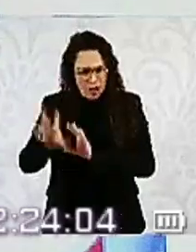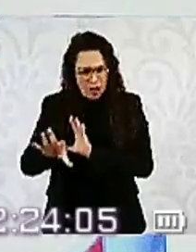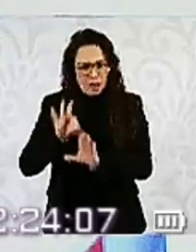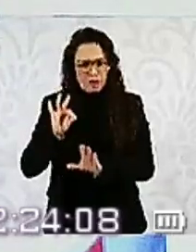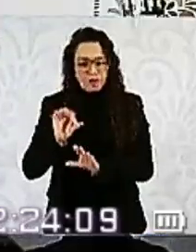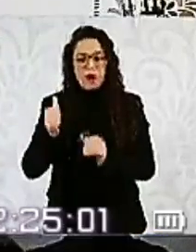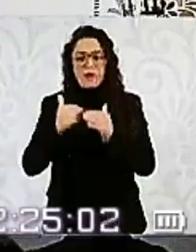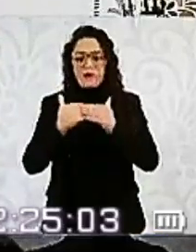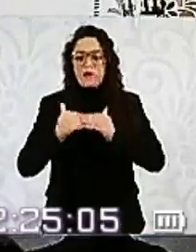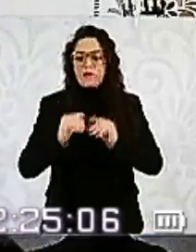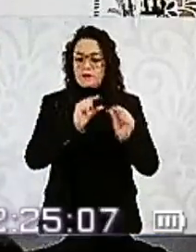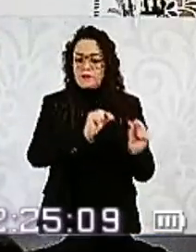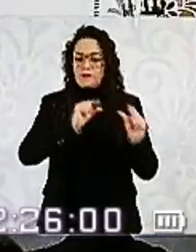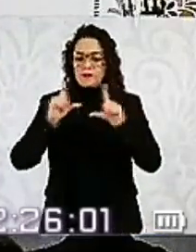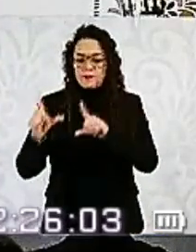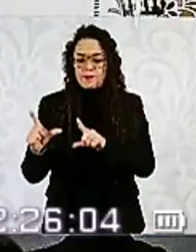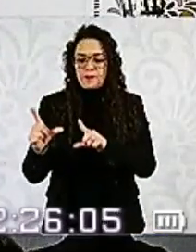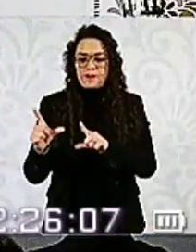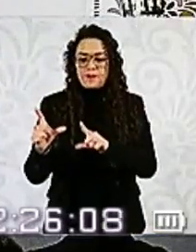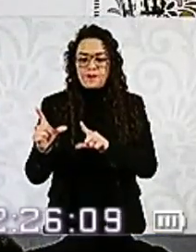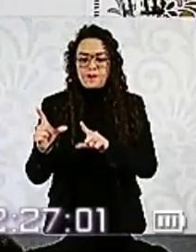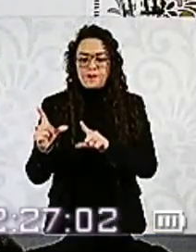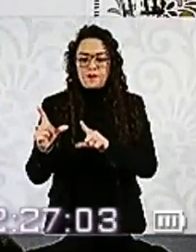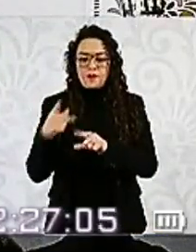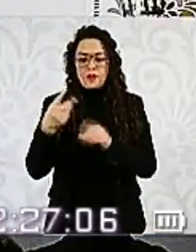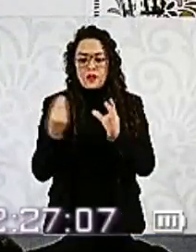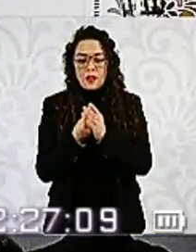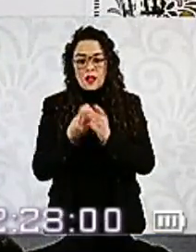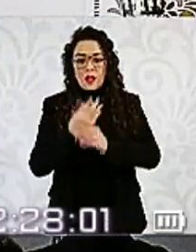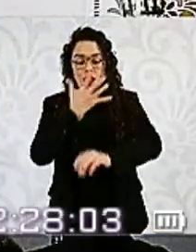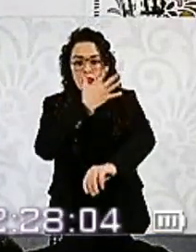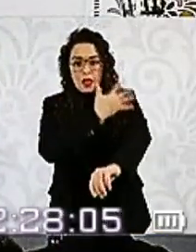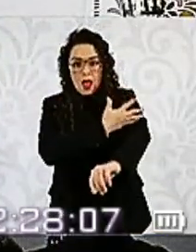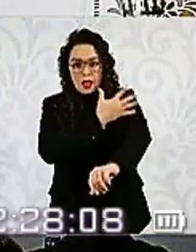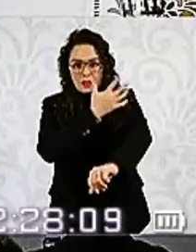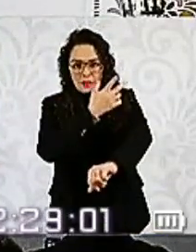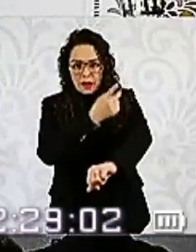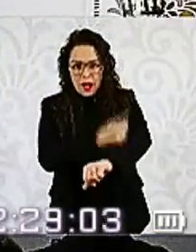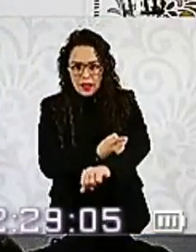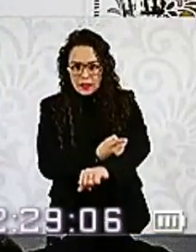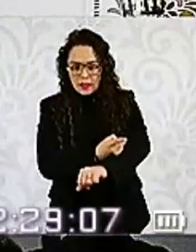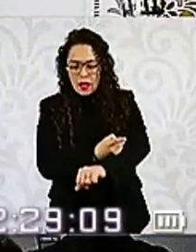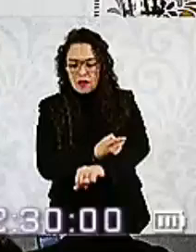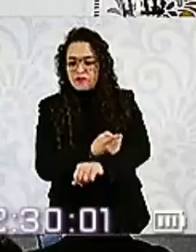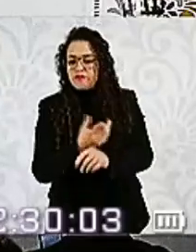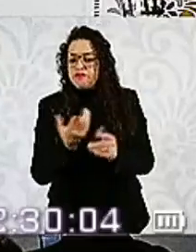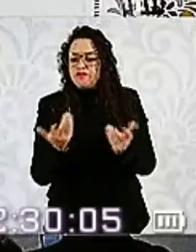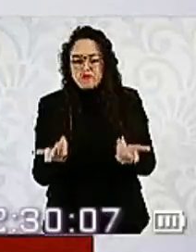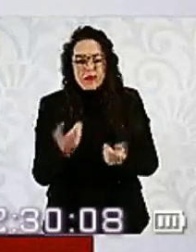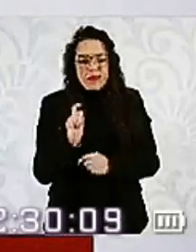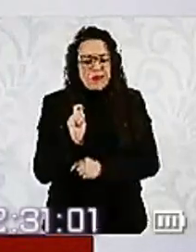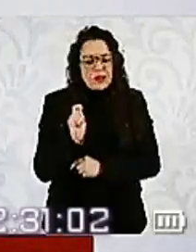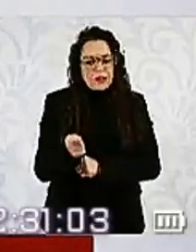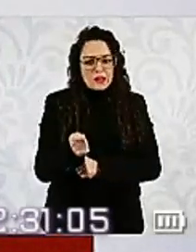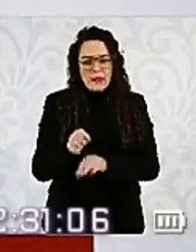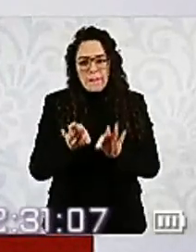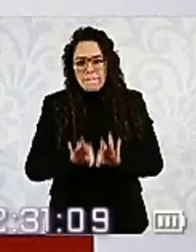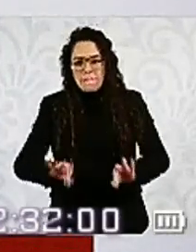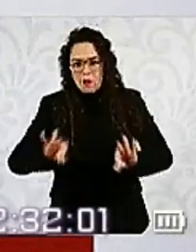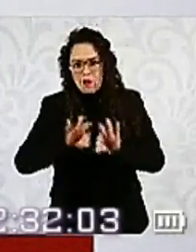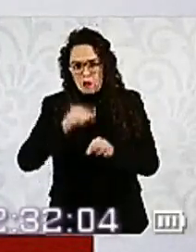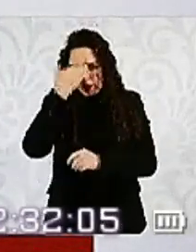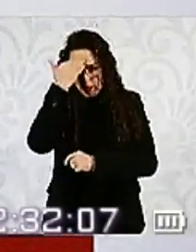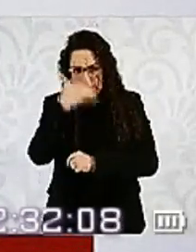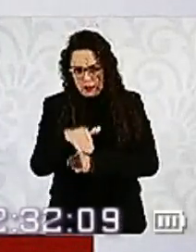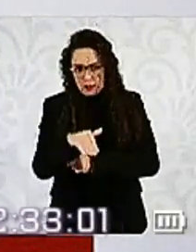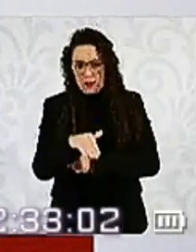Y otro tema es el futuro de la transparencia. ¿Qué tenemos en la transparencia? Pues lo primero que tenemos que saber es que la propuesta de